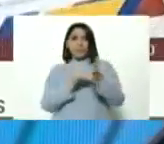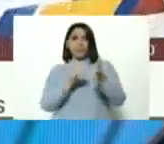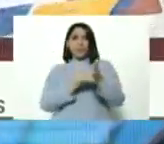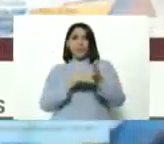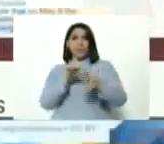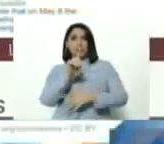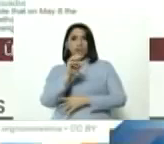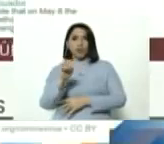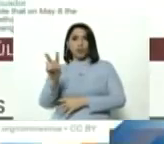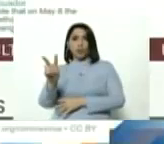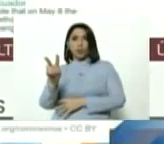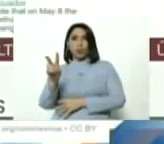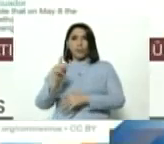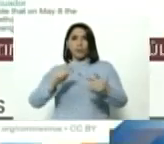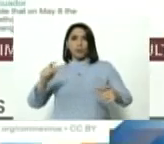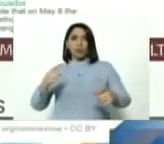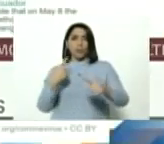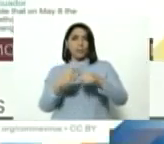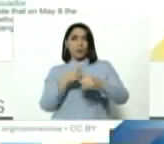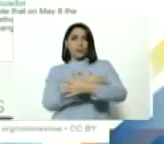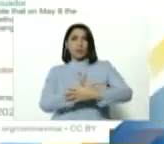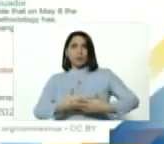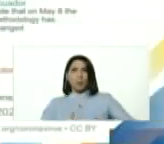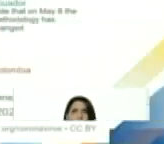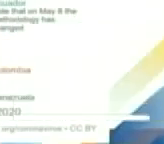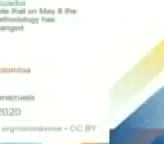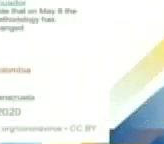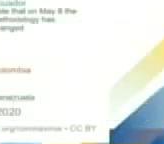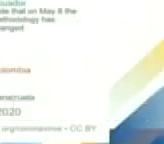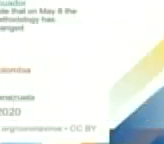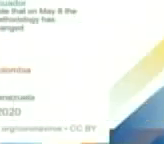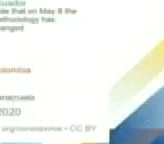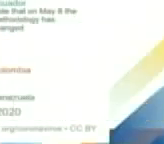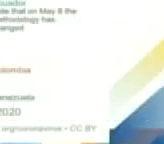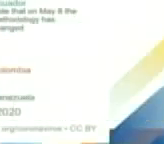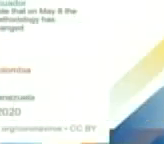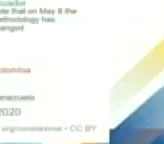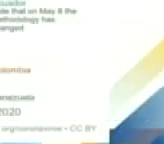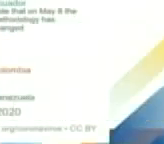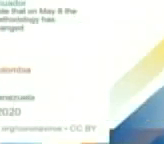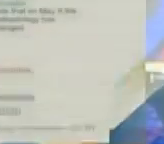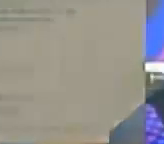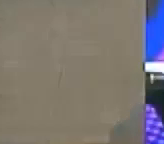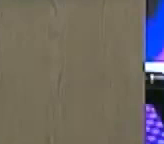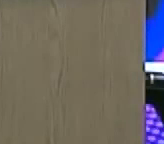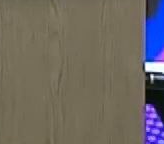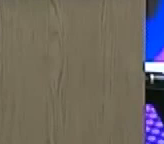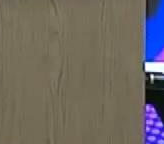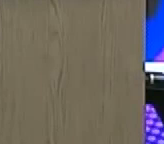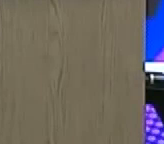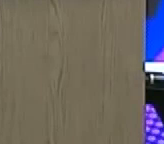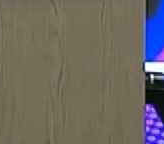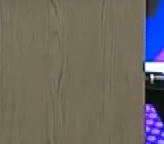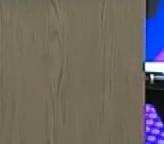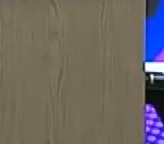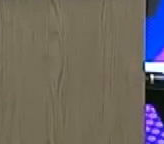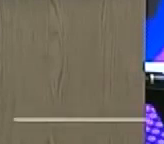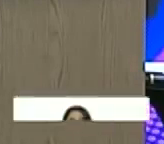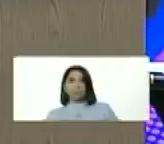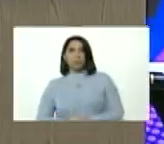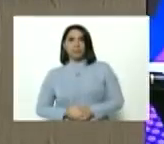102 casos por millón de habitantes. Si vemos los fallecidos por millón de